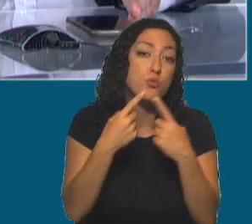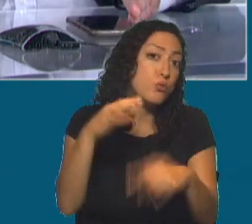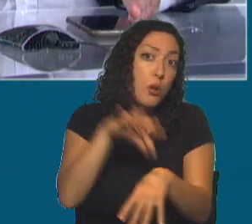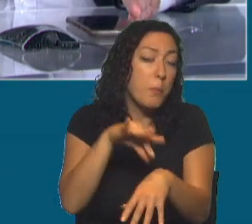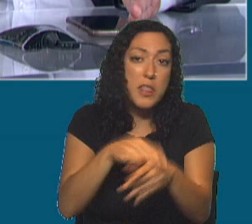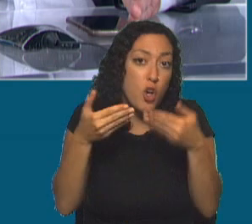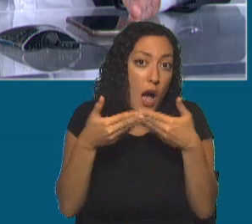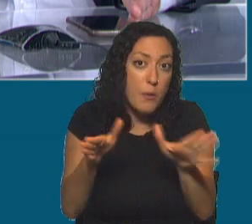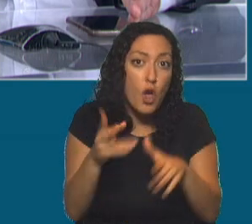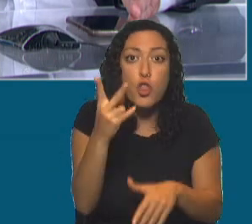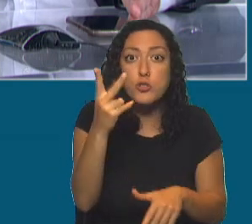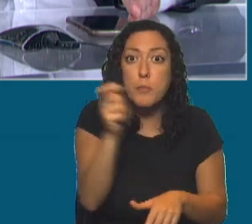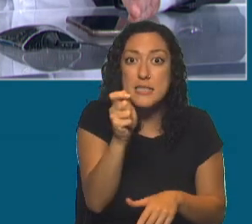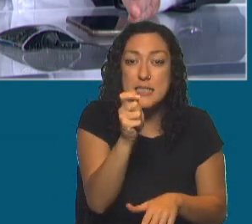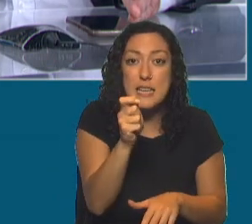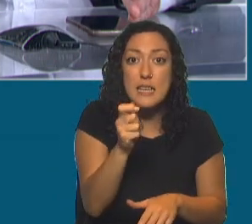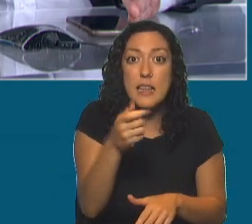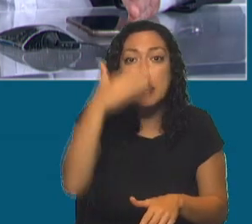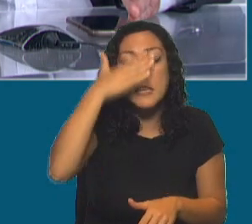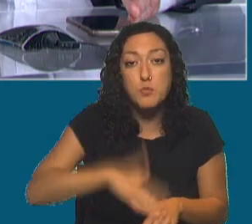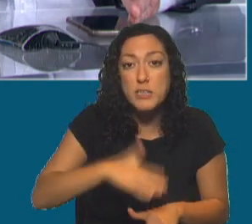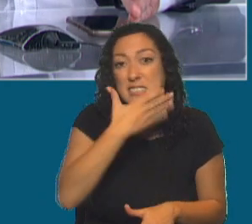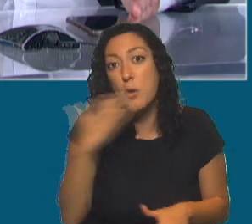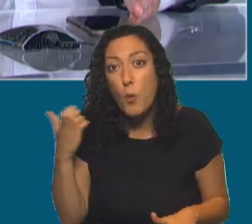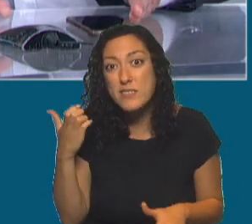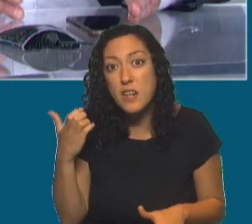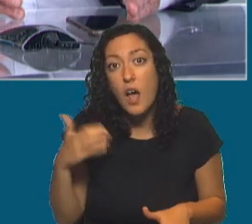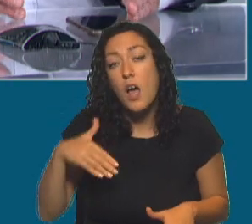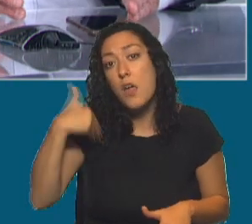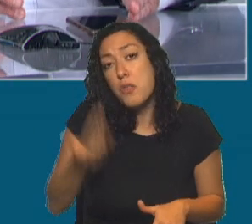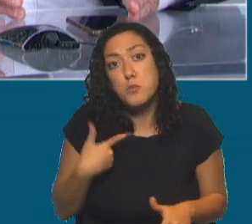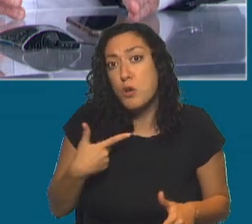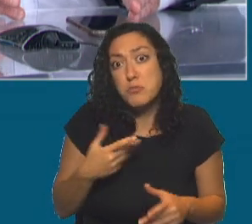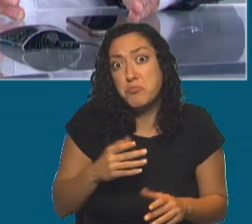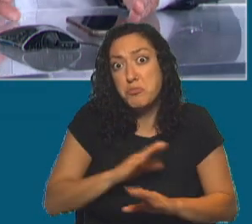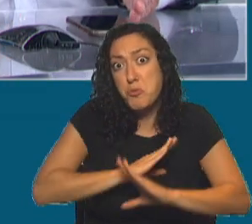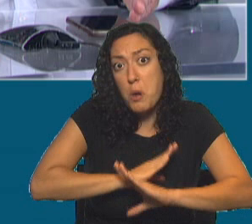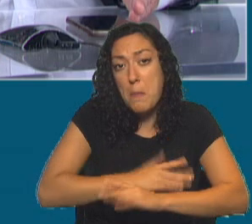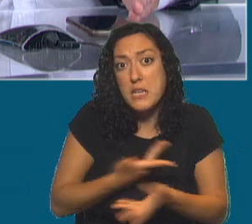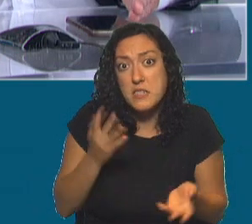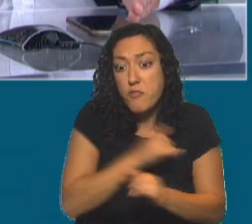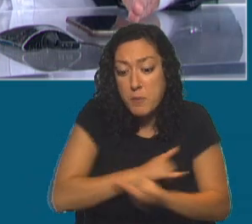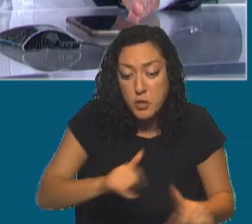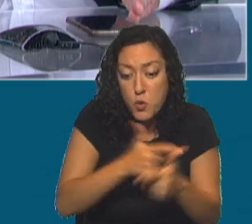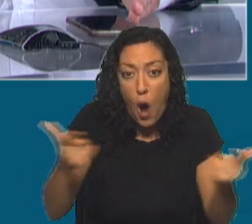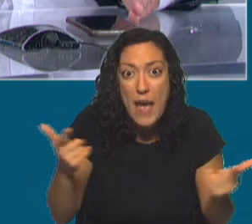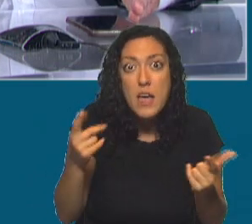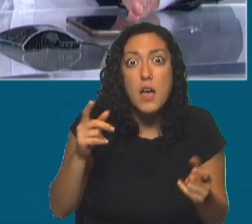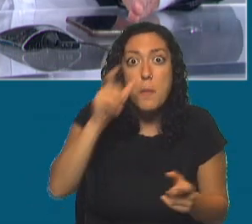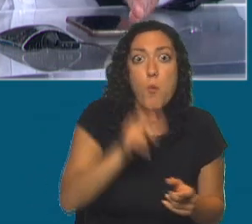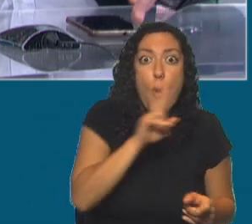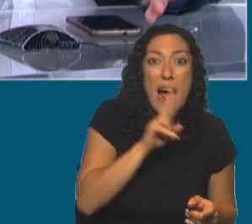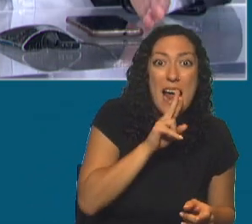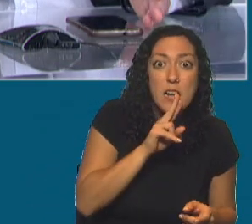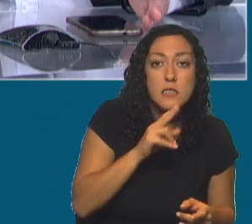médico. A los dos meses lo volvieron a secuestrar y nunca más se supo de él. Su viuda anduvo deambulando y reclamando justicia por él durante todo